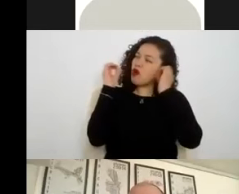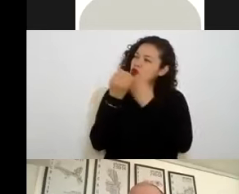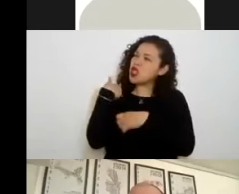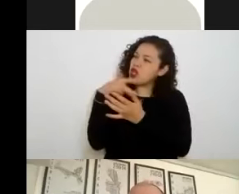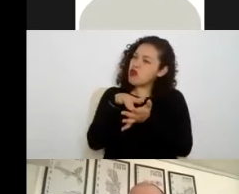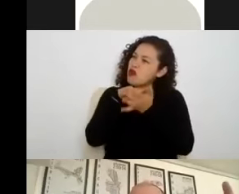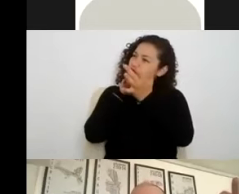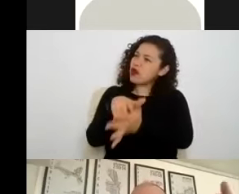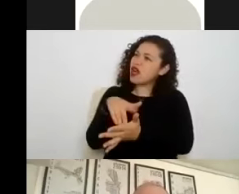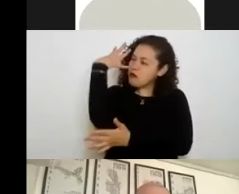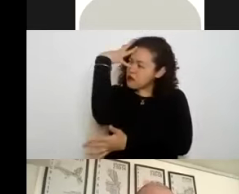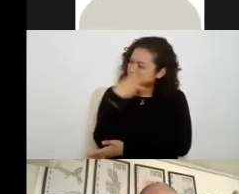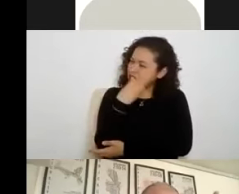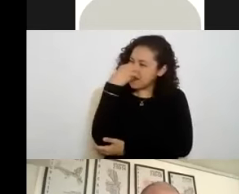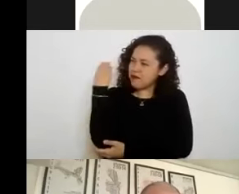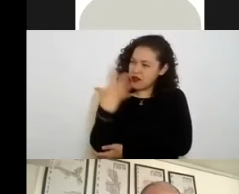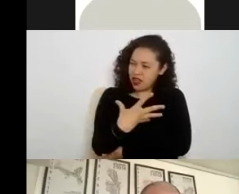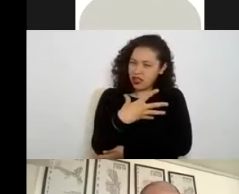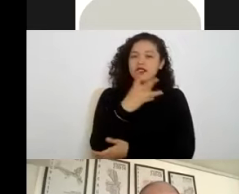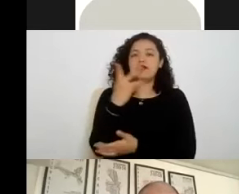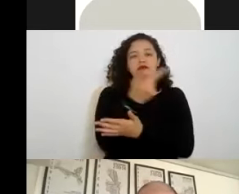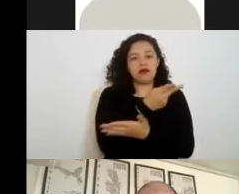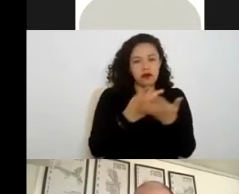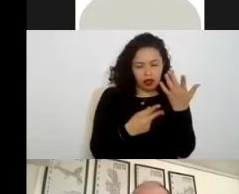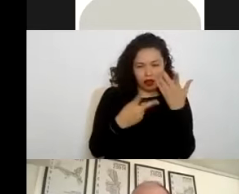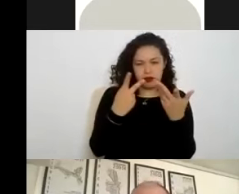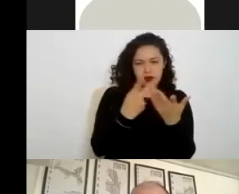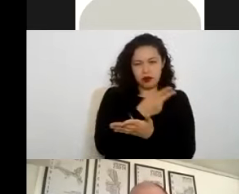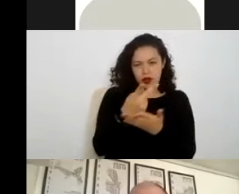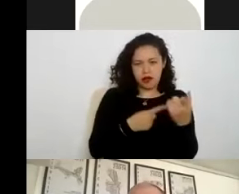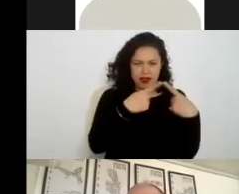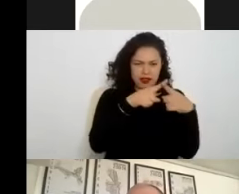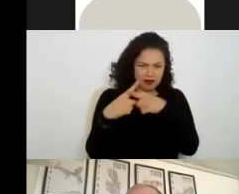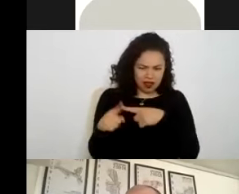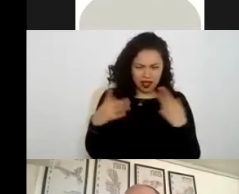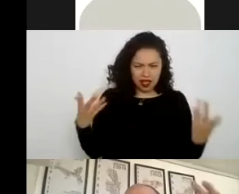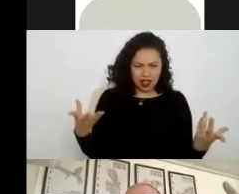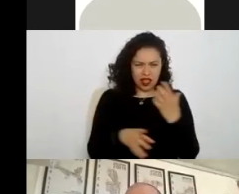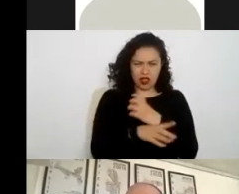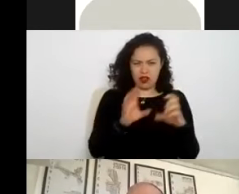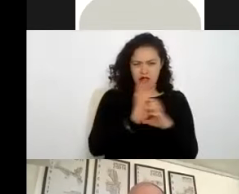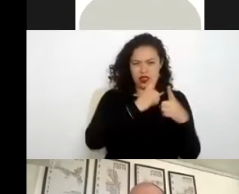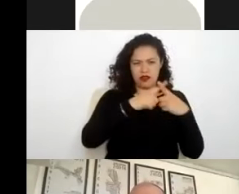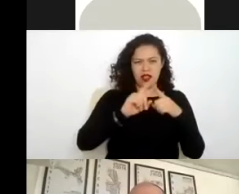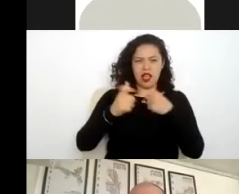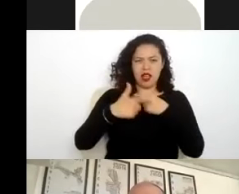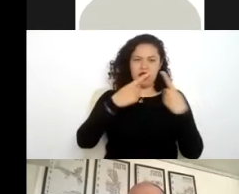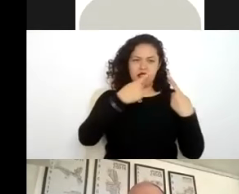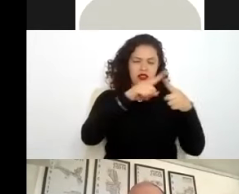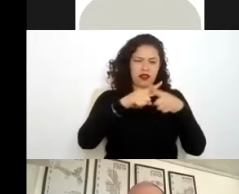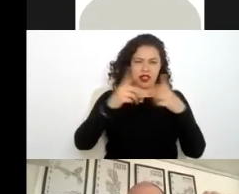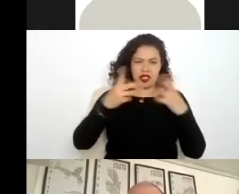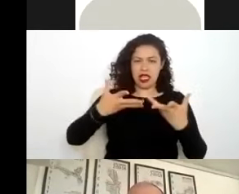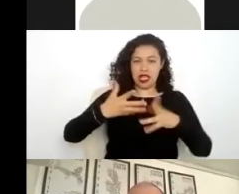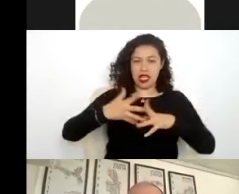organización. Entonces ellos tienen diferentes programas, diferentes cuestiones que les digo, un diferenciador muy grande para ellos es